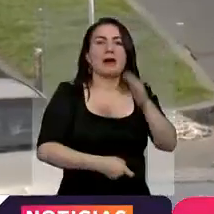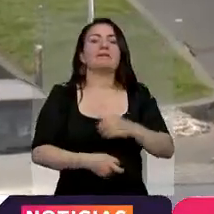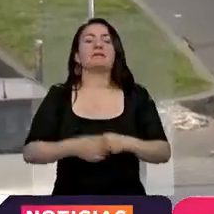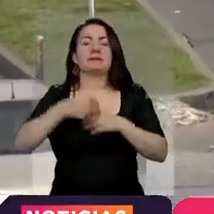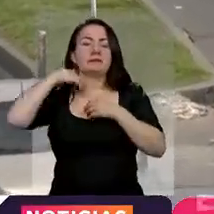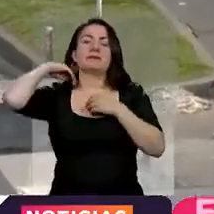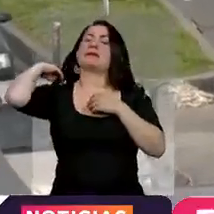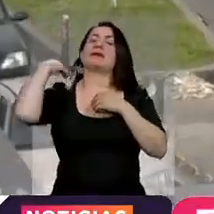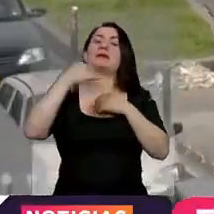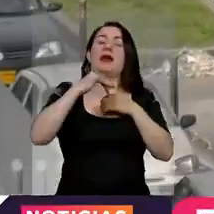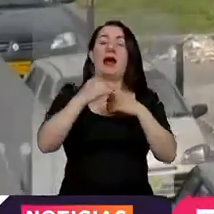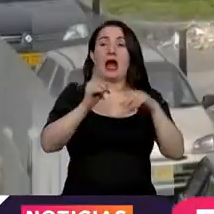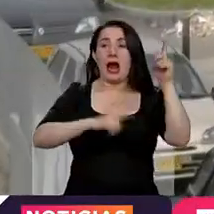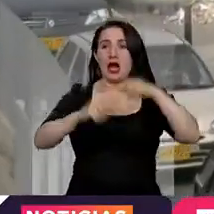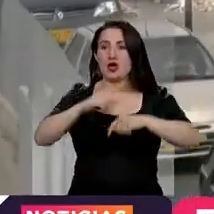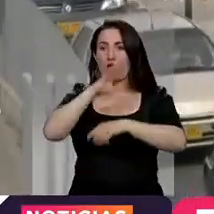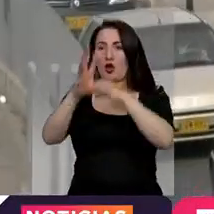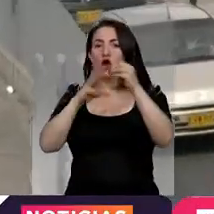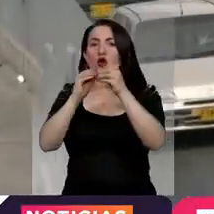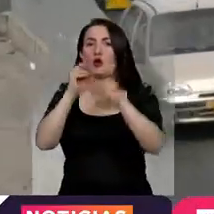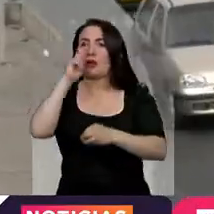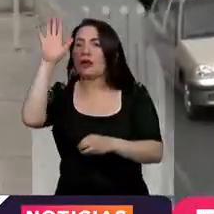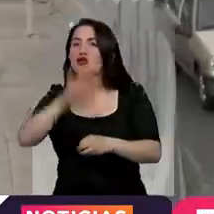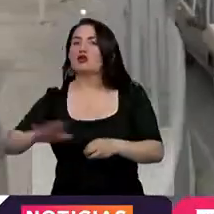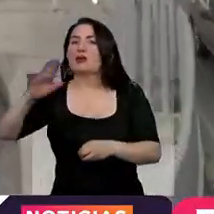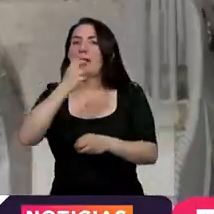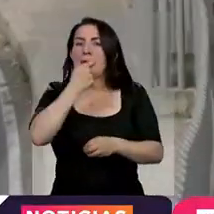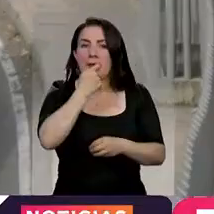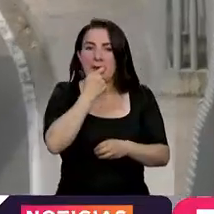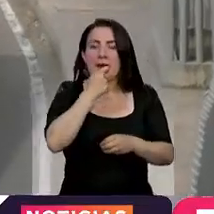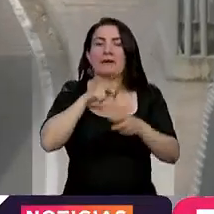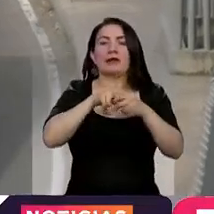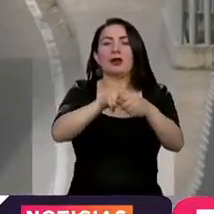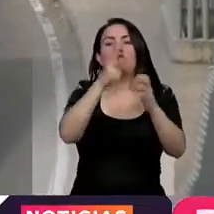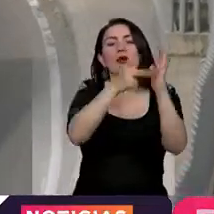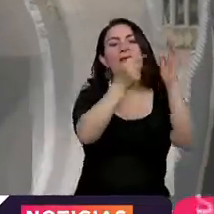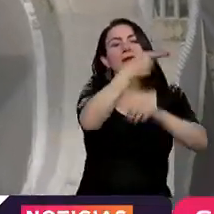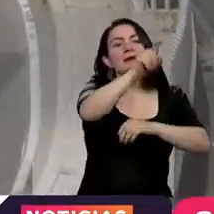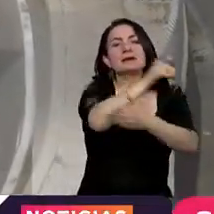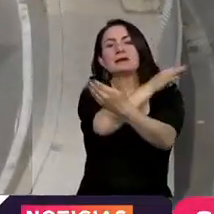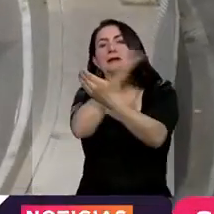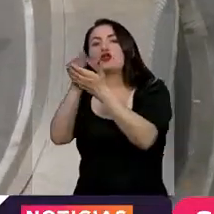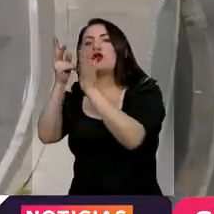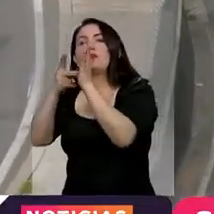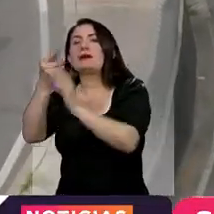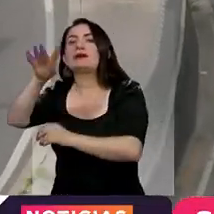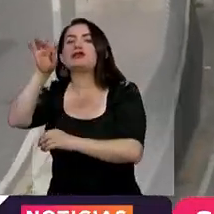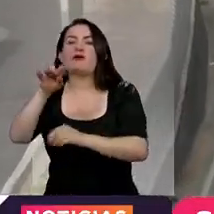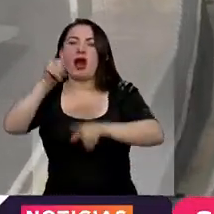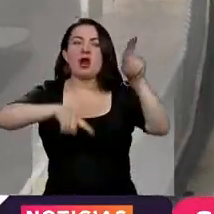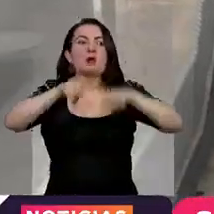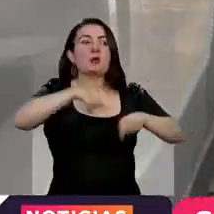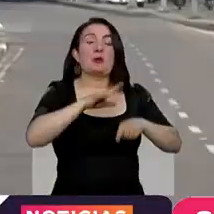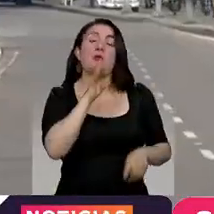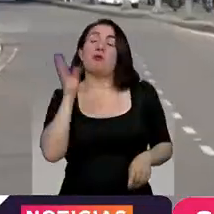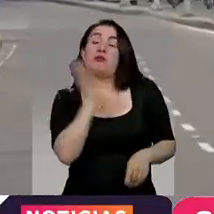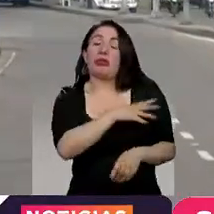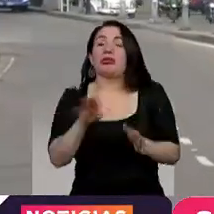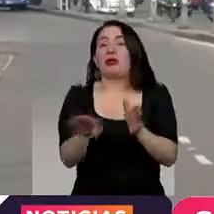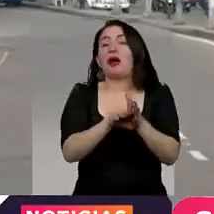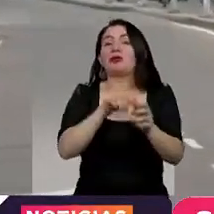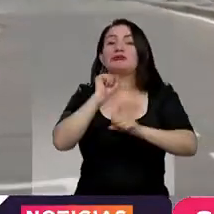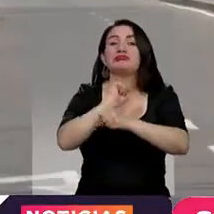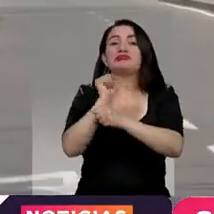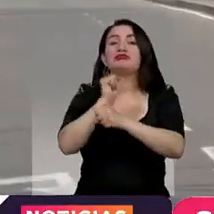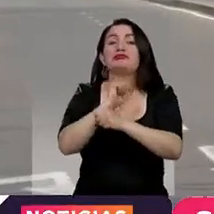fueron impuestas por infracciones al Código Nacional de Tránsito cometidas entre 2016 y 2019 por algunos capitalinos, quienes ahora